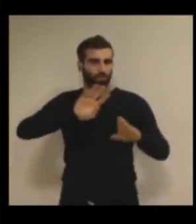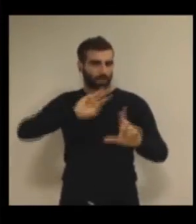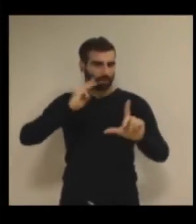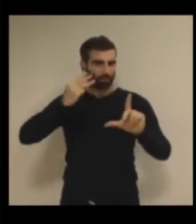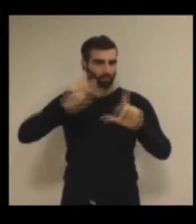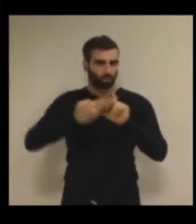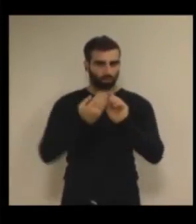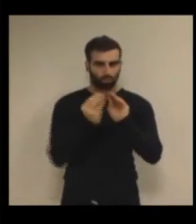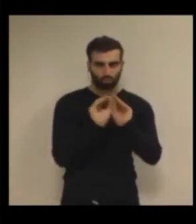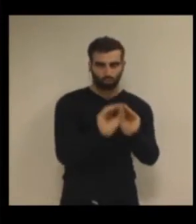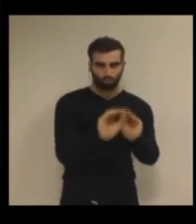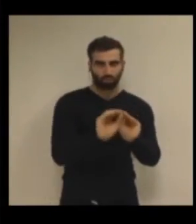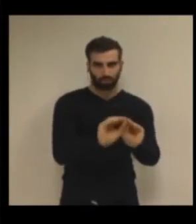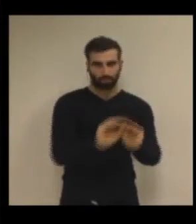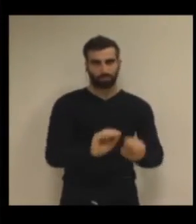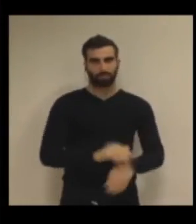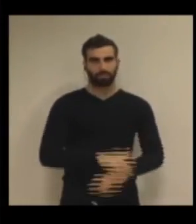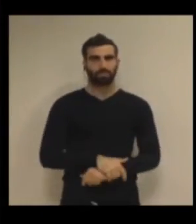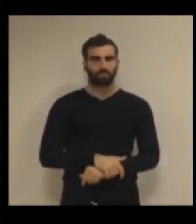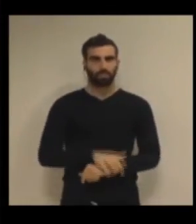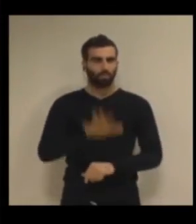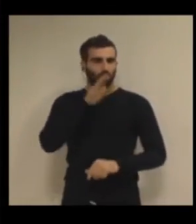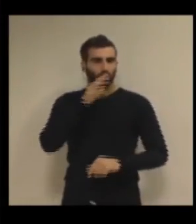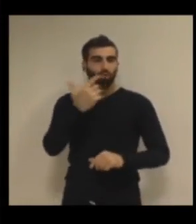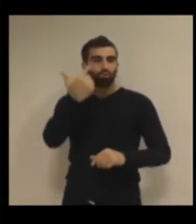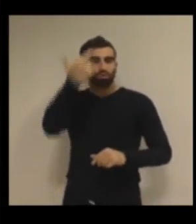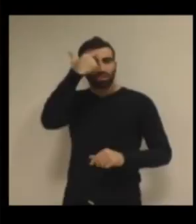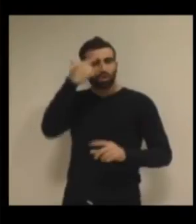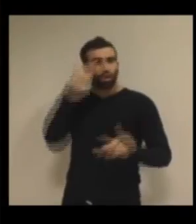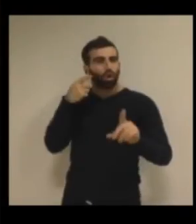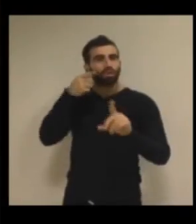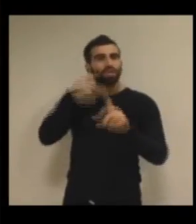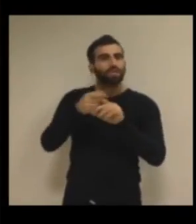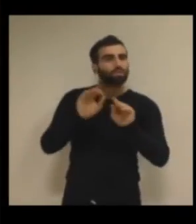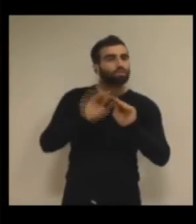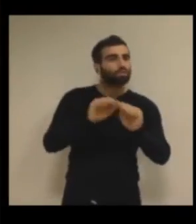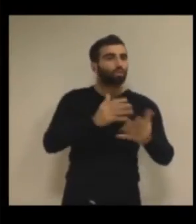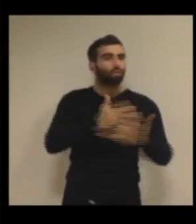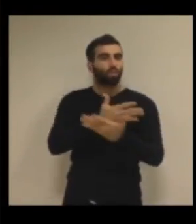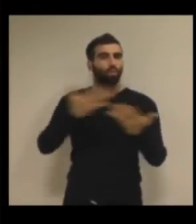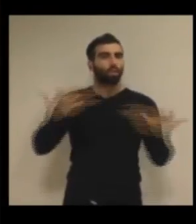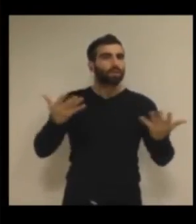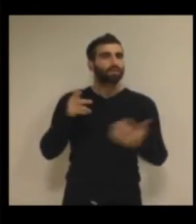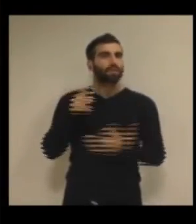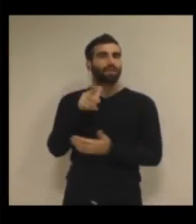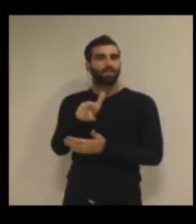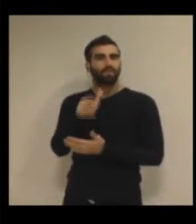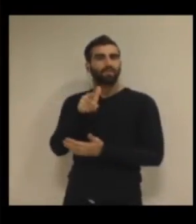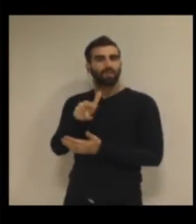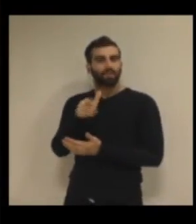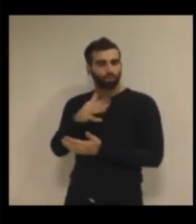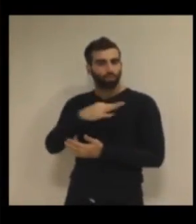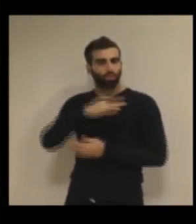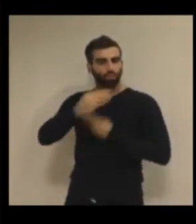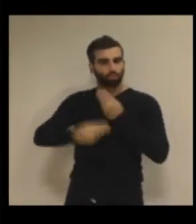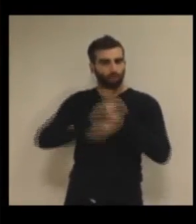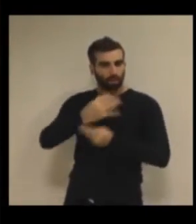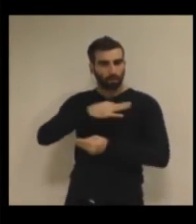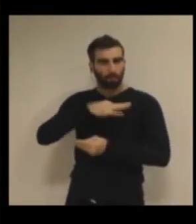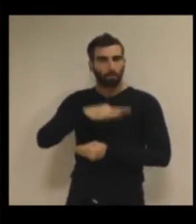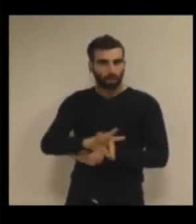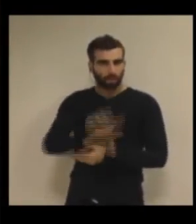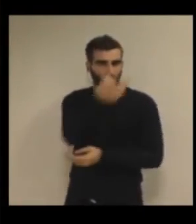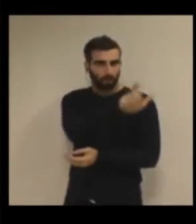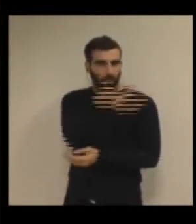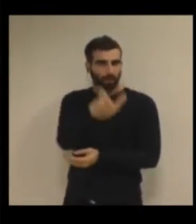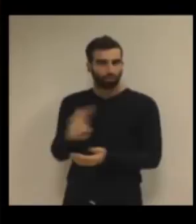ser, su obsesión debe ser que los derechos sean ejecutables y puedan ser ejecutables por